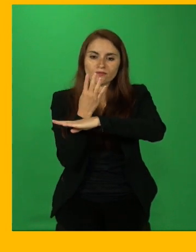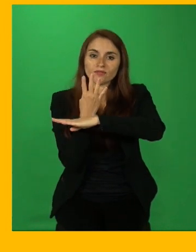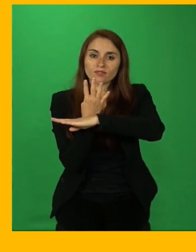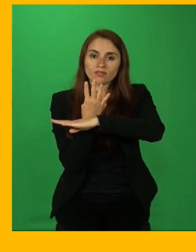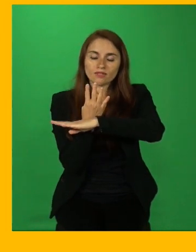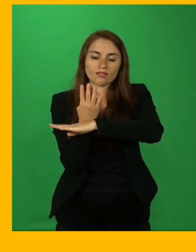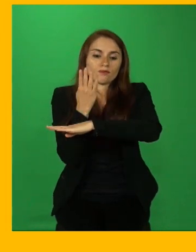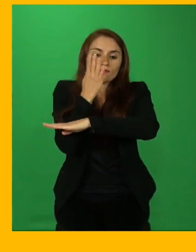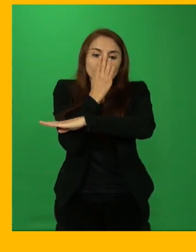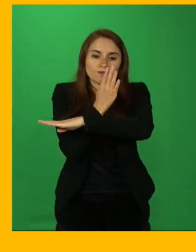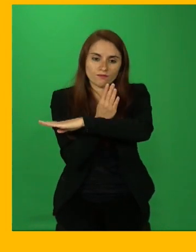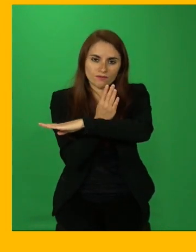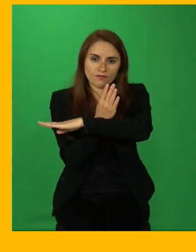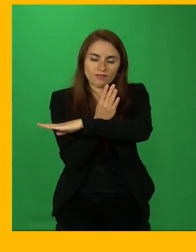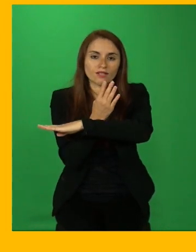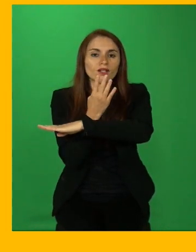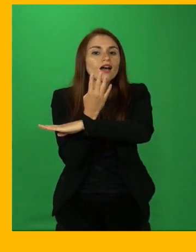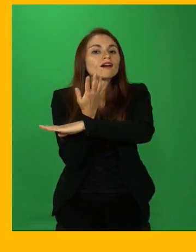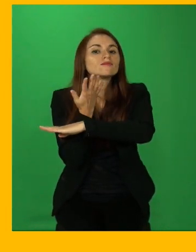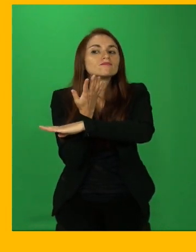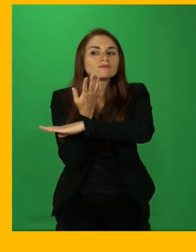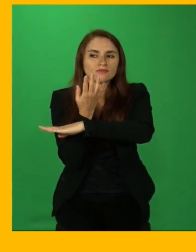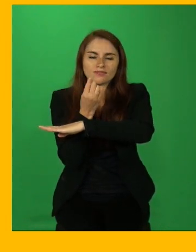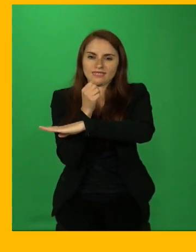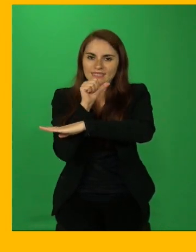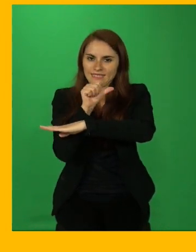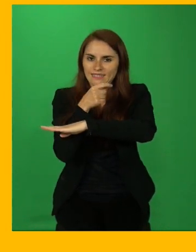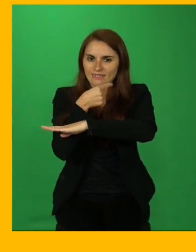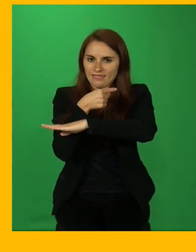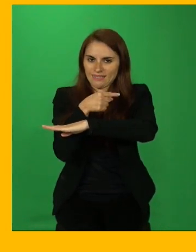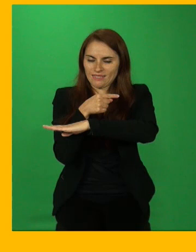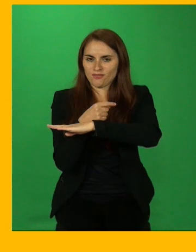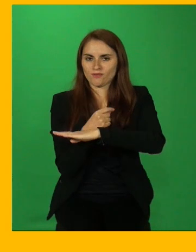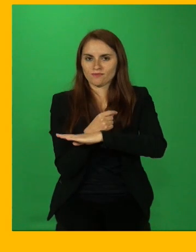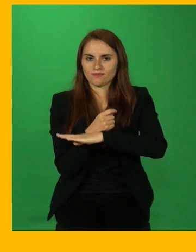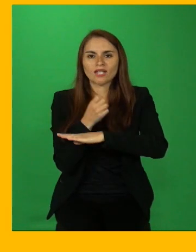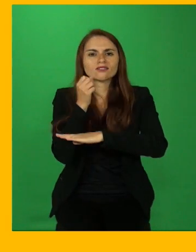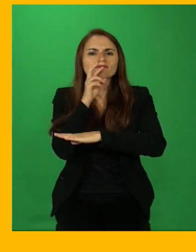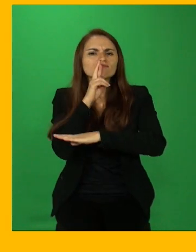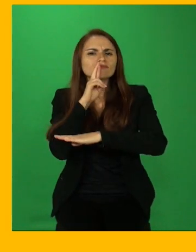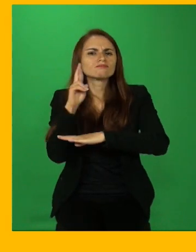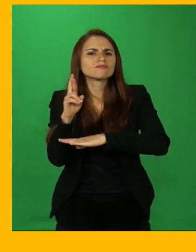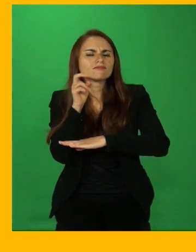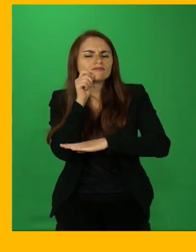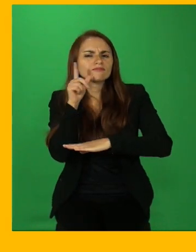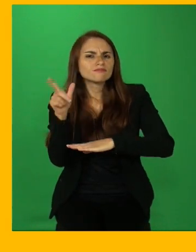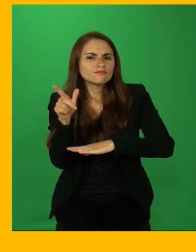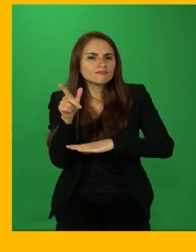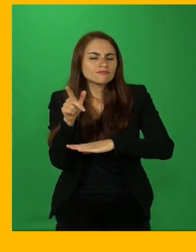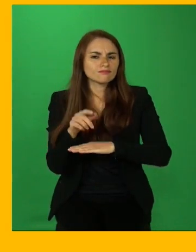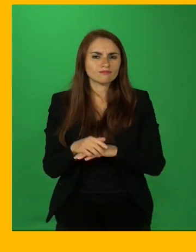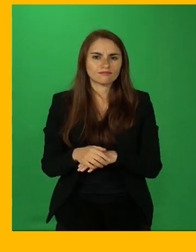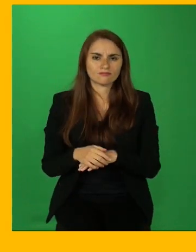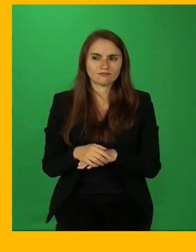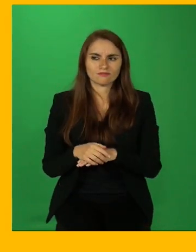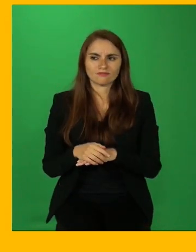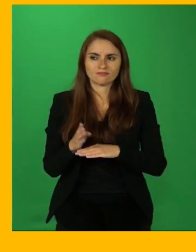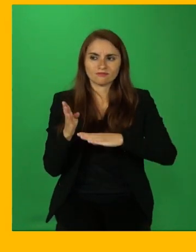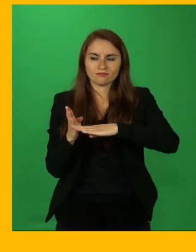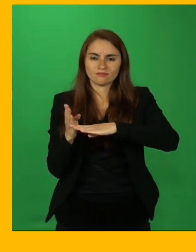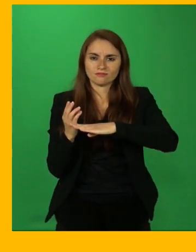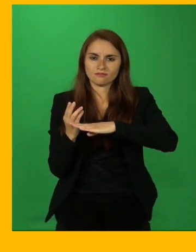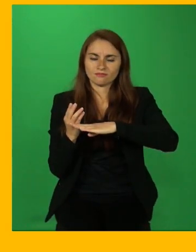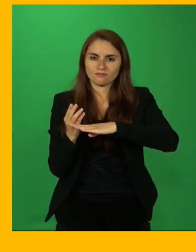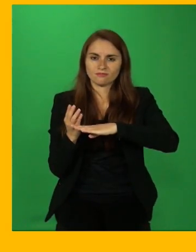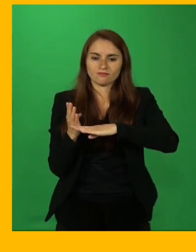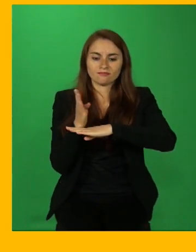tercera del 4 negativo al 6 negativos entonces cuál sería el resultado de esta multiplicación representada